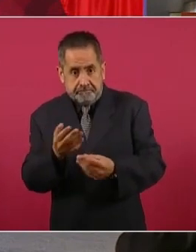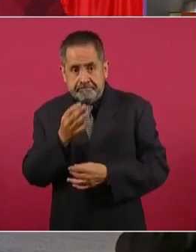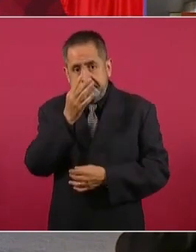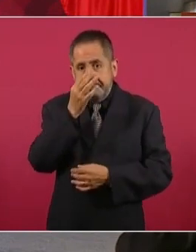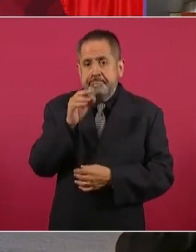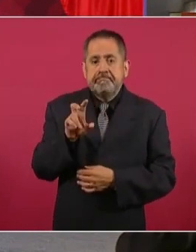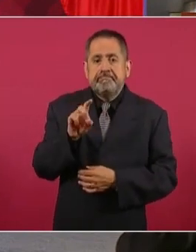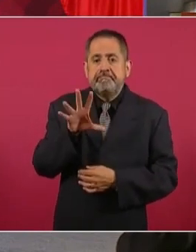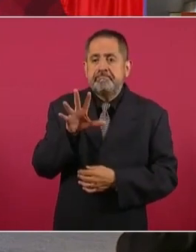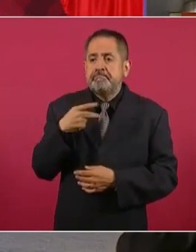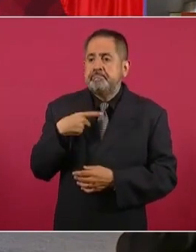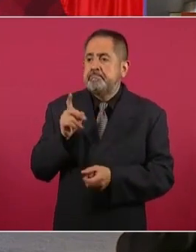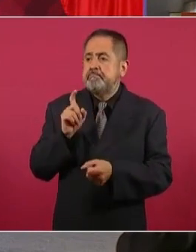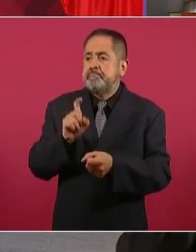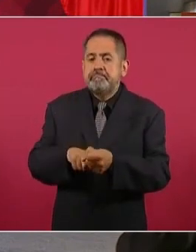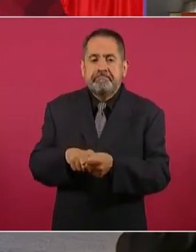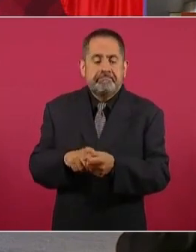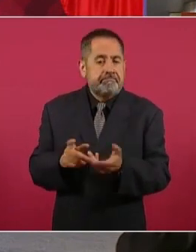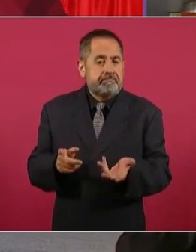1,471, ¿no?